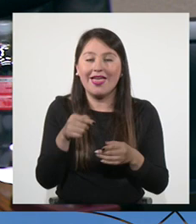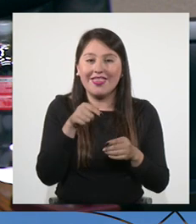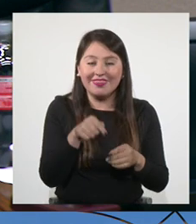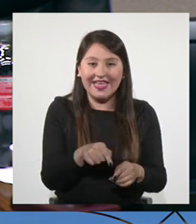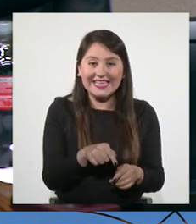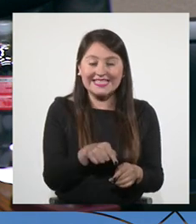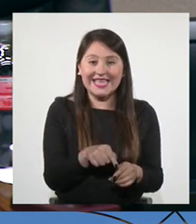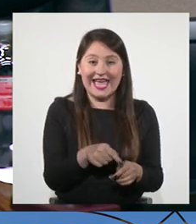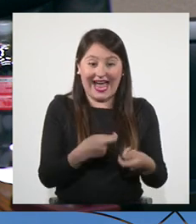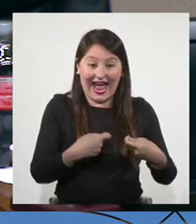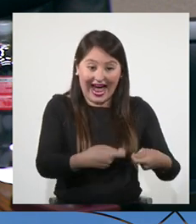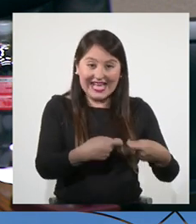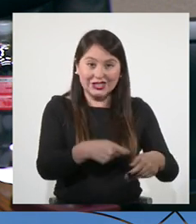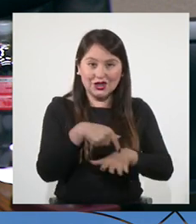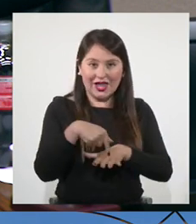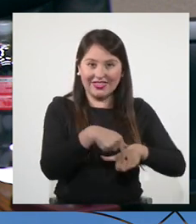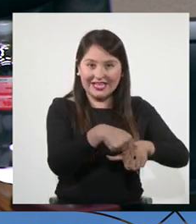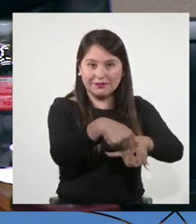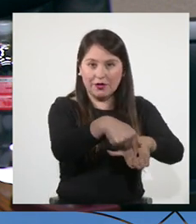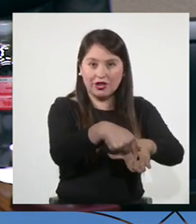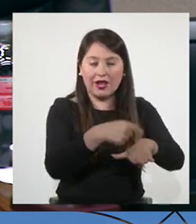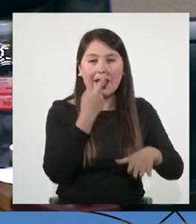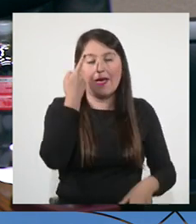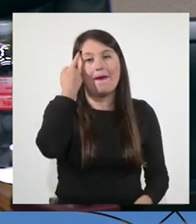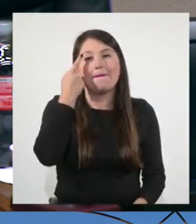en transporte, pero